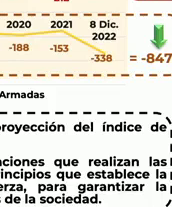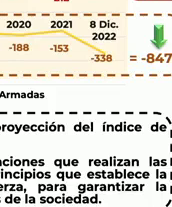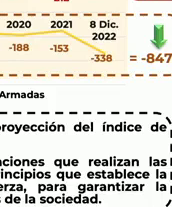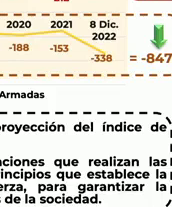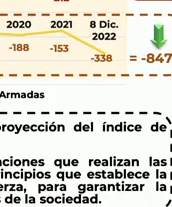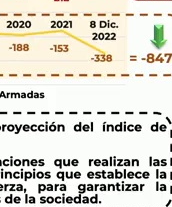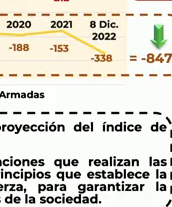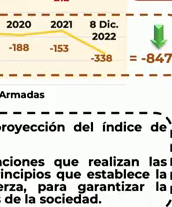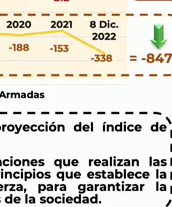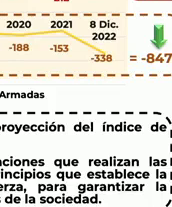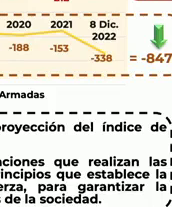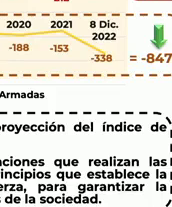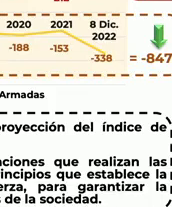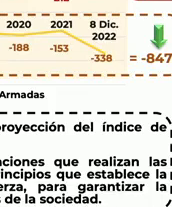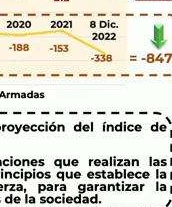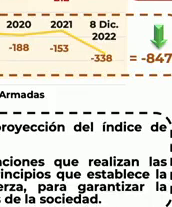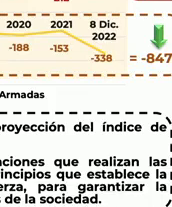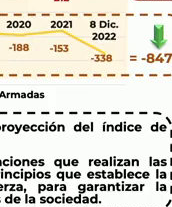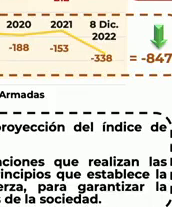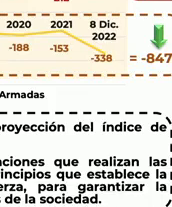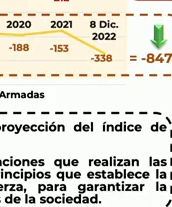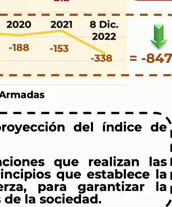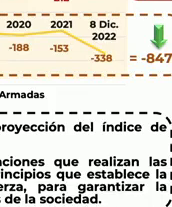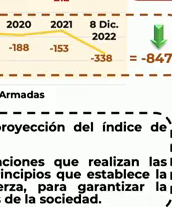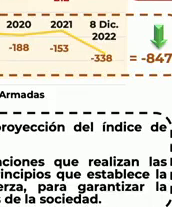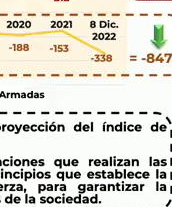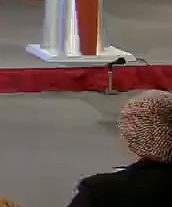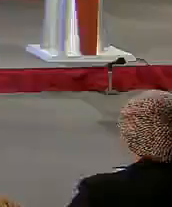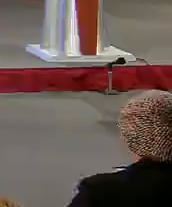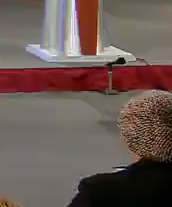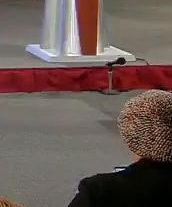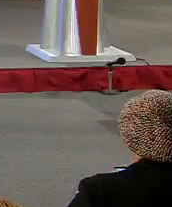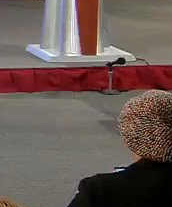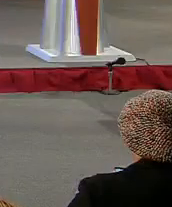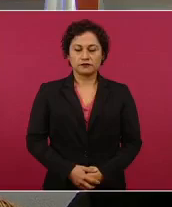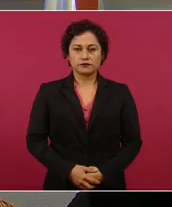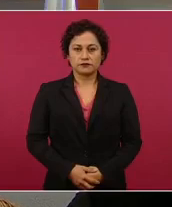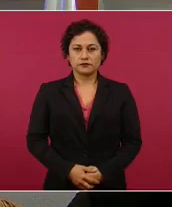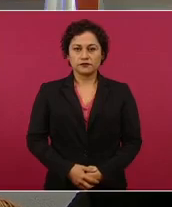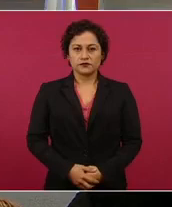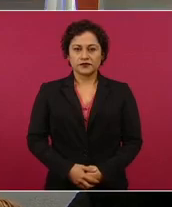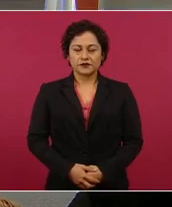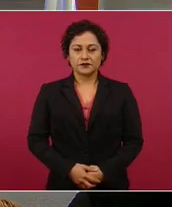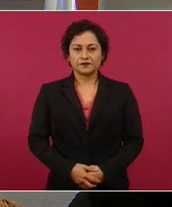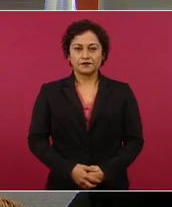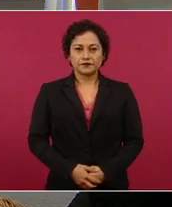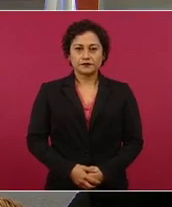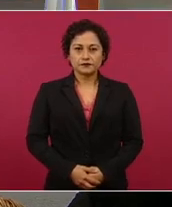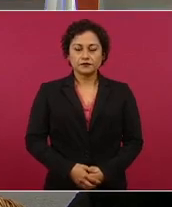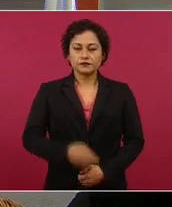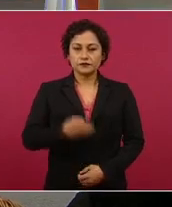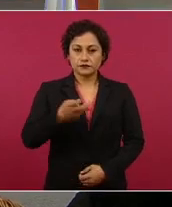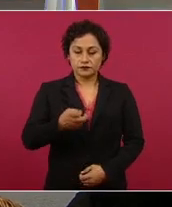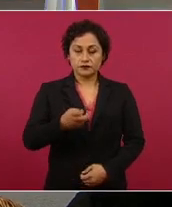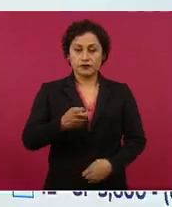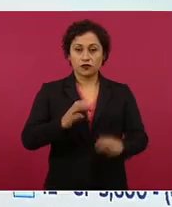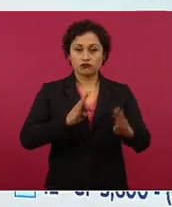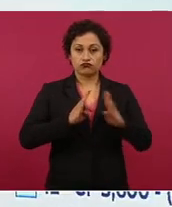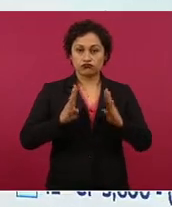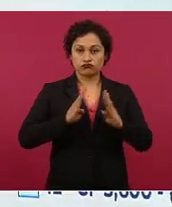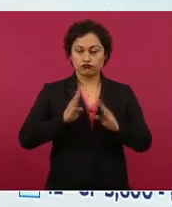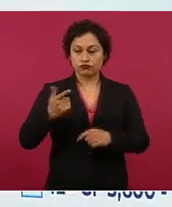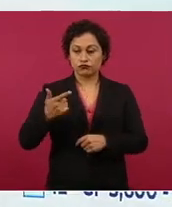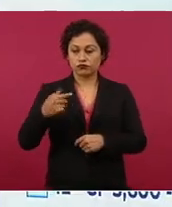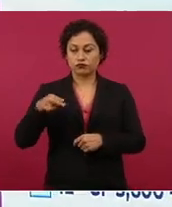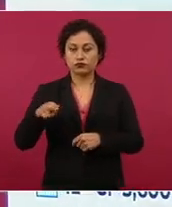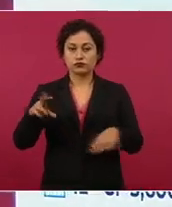En la planeación y ejecución de operaciones que realizan las Fuerzas Armadas y la Guardia Nacional, observan los